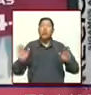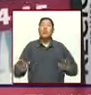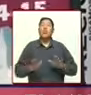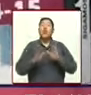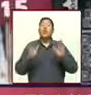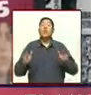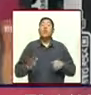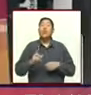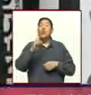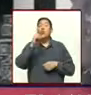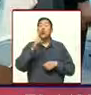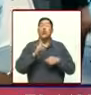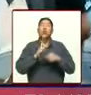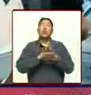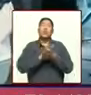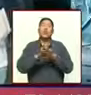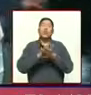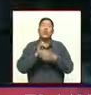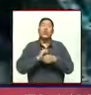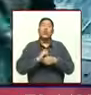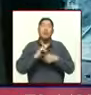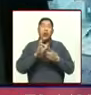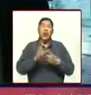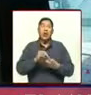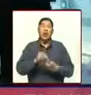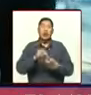domingo una función especial.